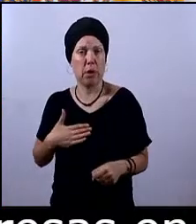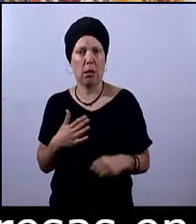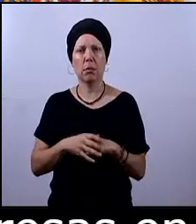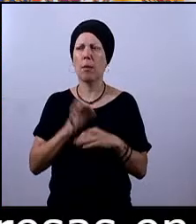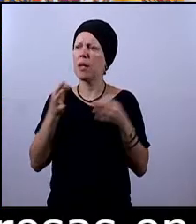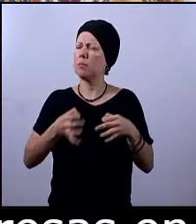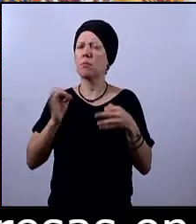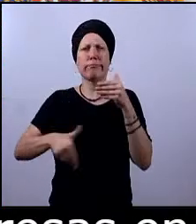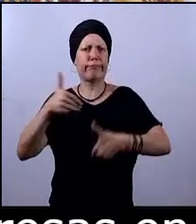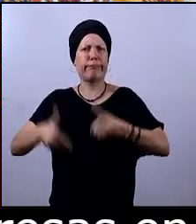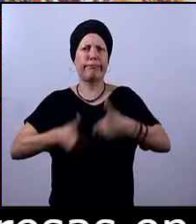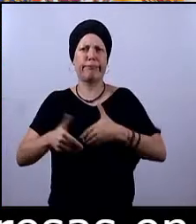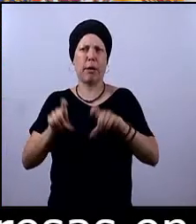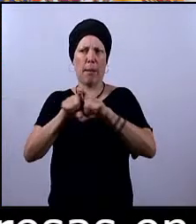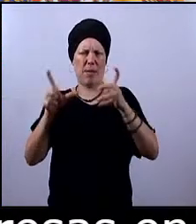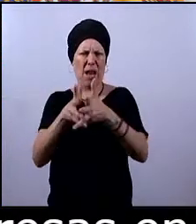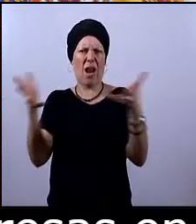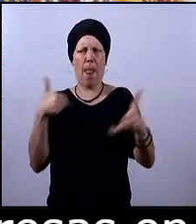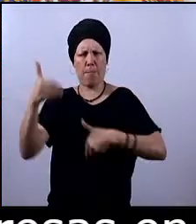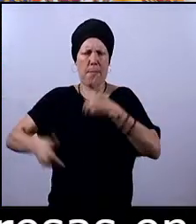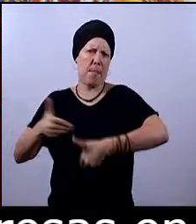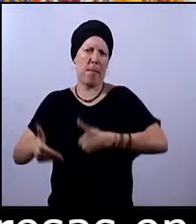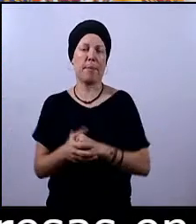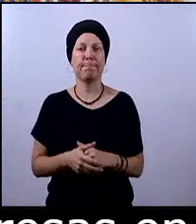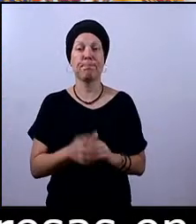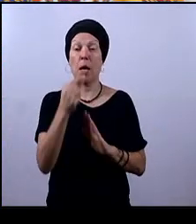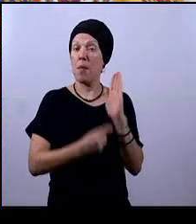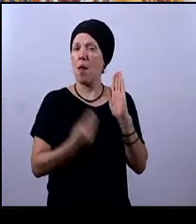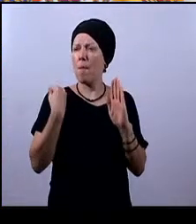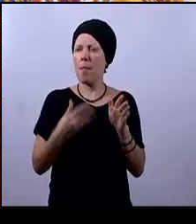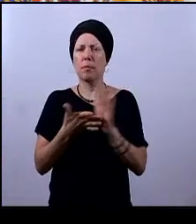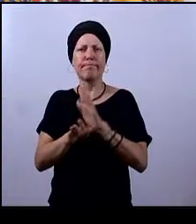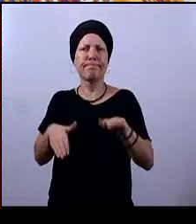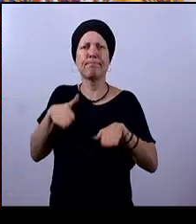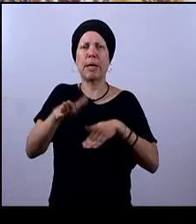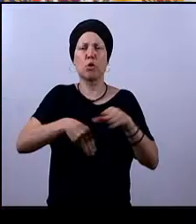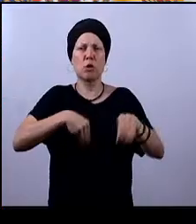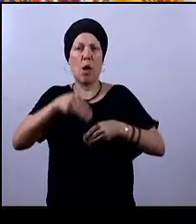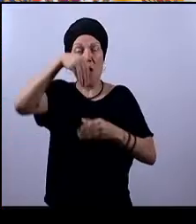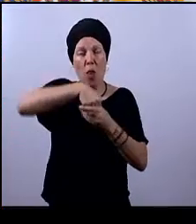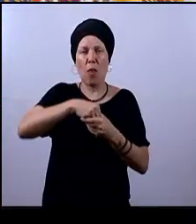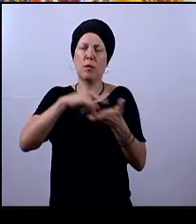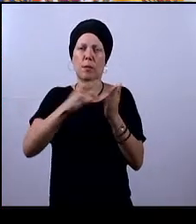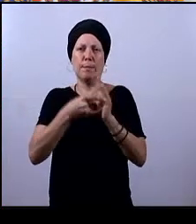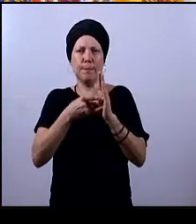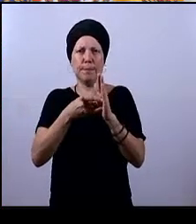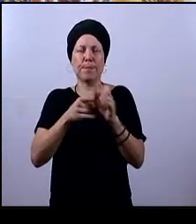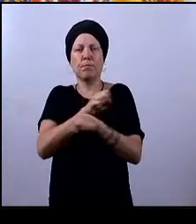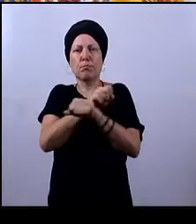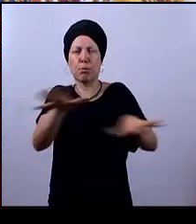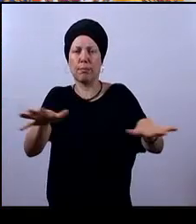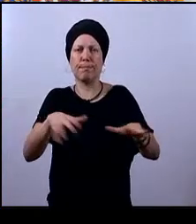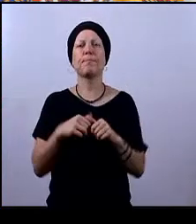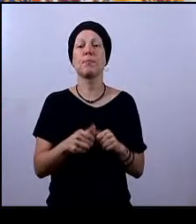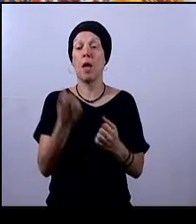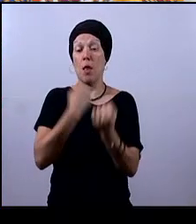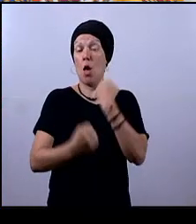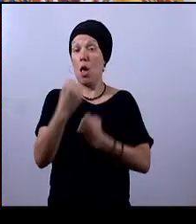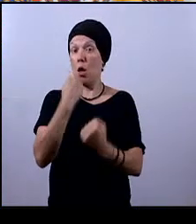demandaban siempre estas grandes empresas. Esta medida es un paso estratégico dentro del Plan de Expansión Internacional de la Economía